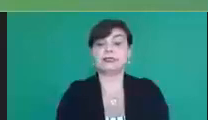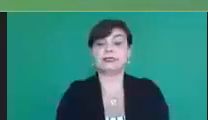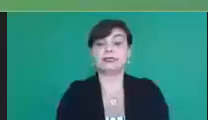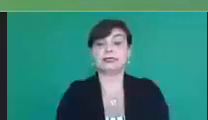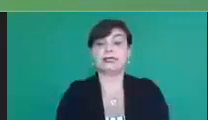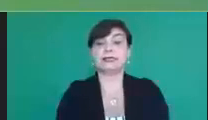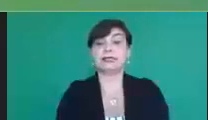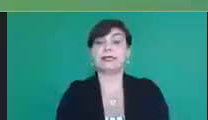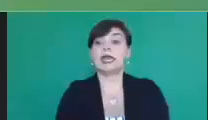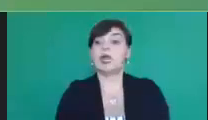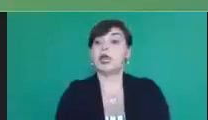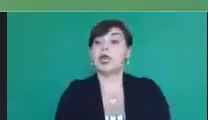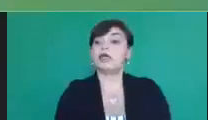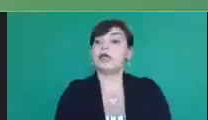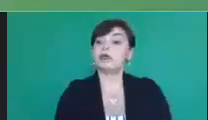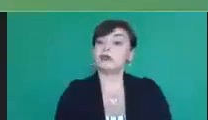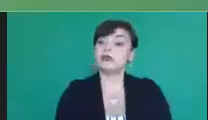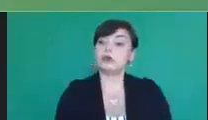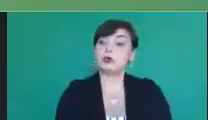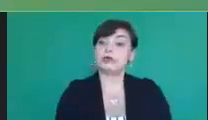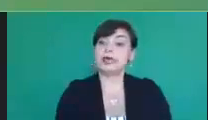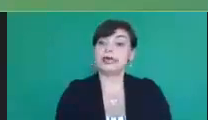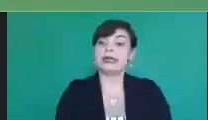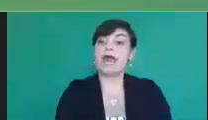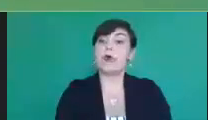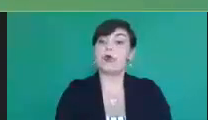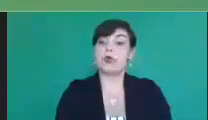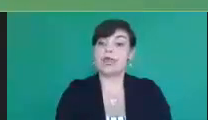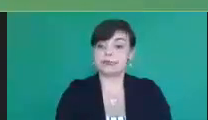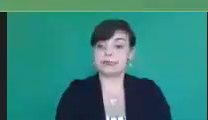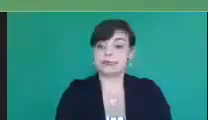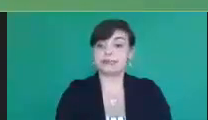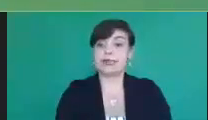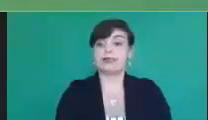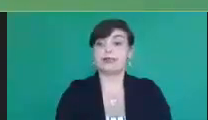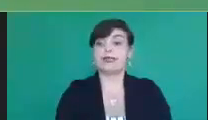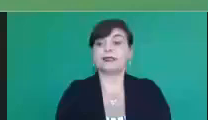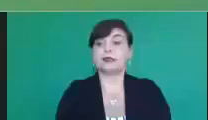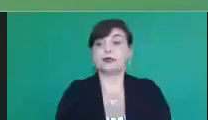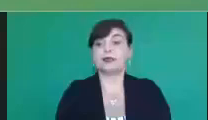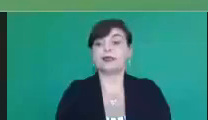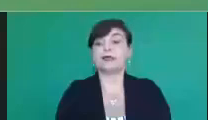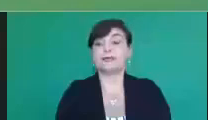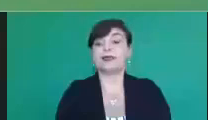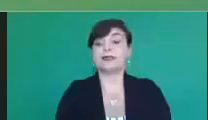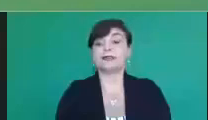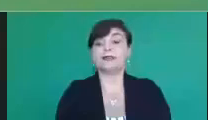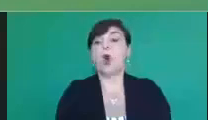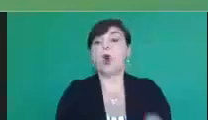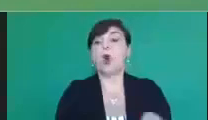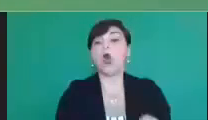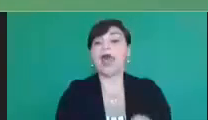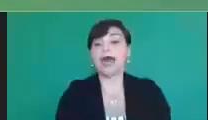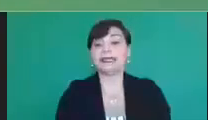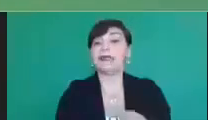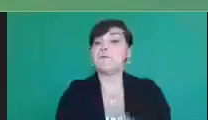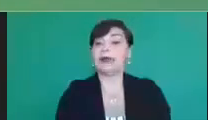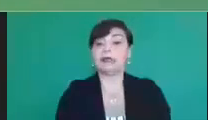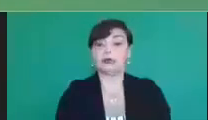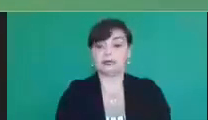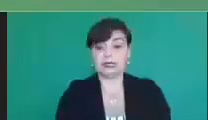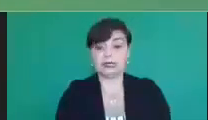y STEC con el consumo de hamburguesas en restaurantes de comidas rápidas o carne